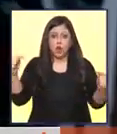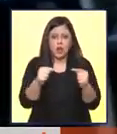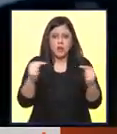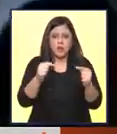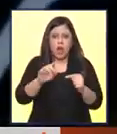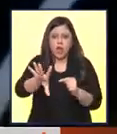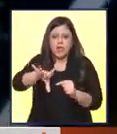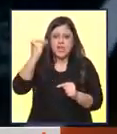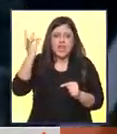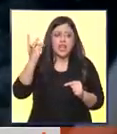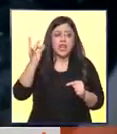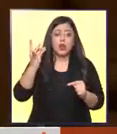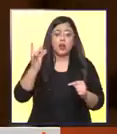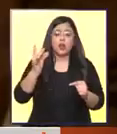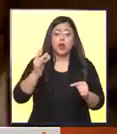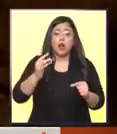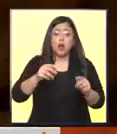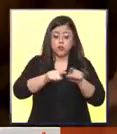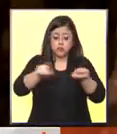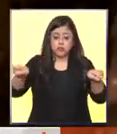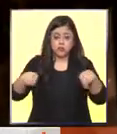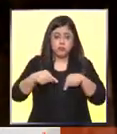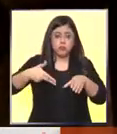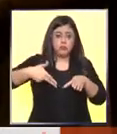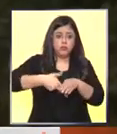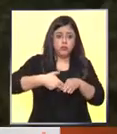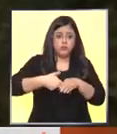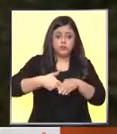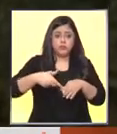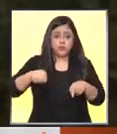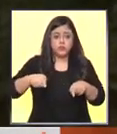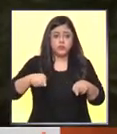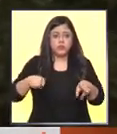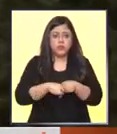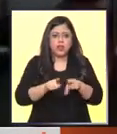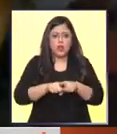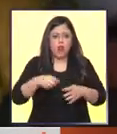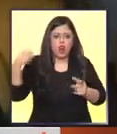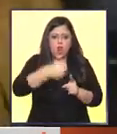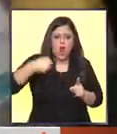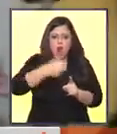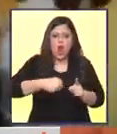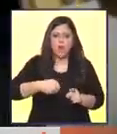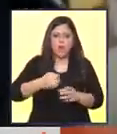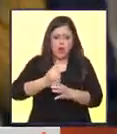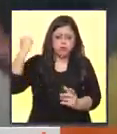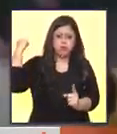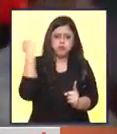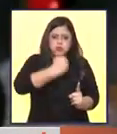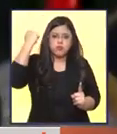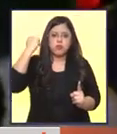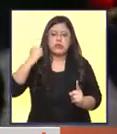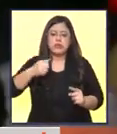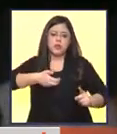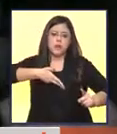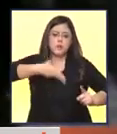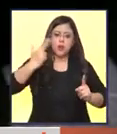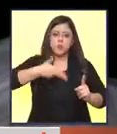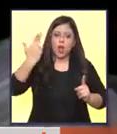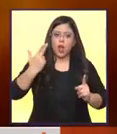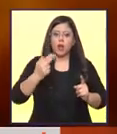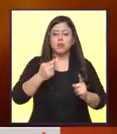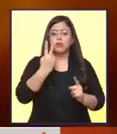como campo de batalla. 50 por lado, hubo golpes, puñaladas, balazos. También dos heridos de gravedad. Entre ellos,